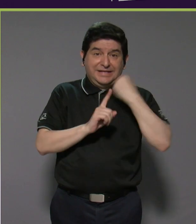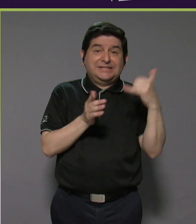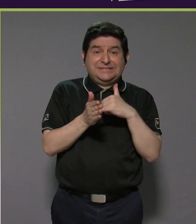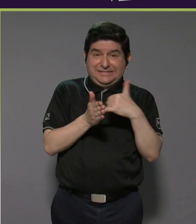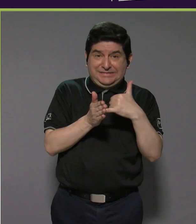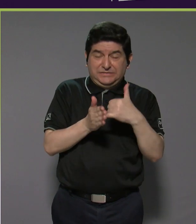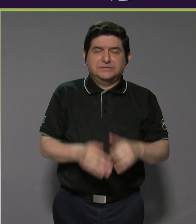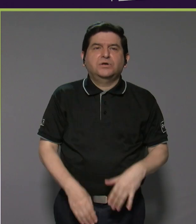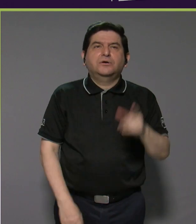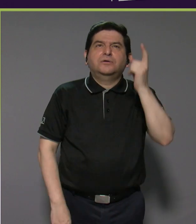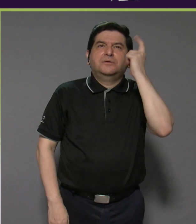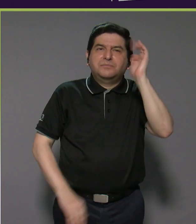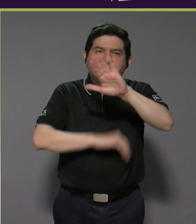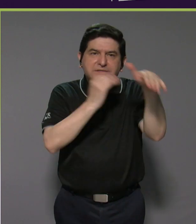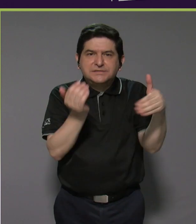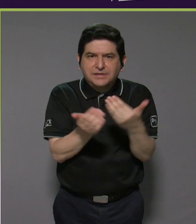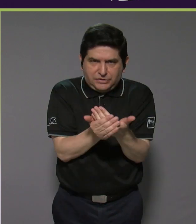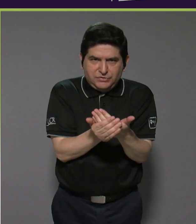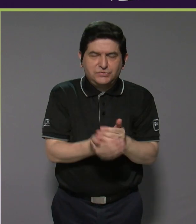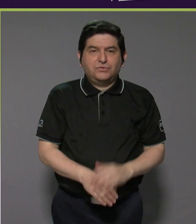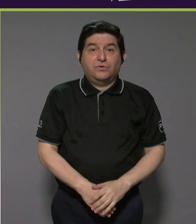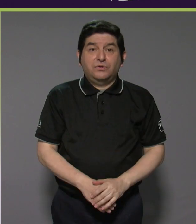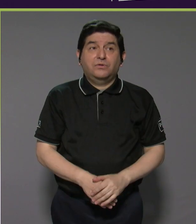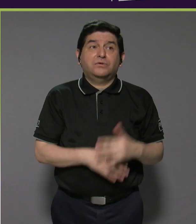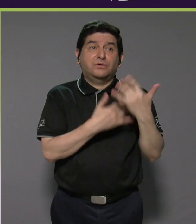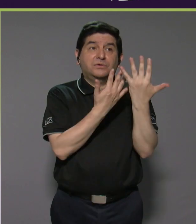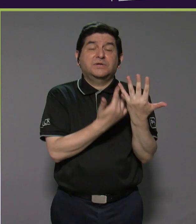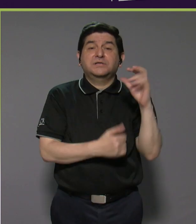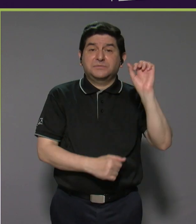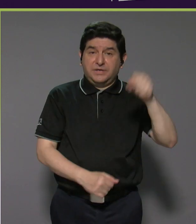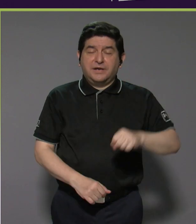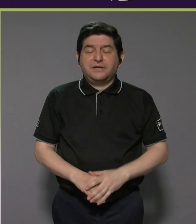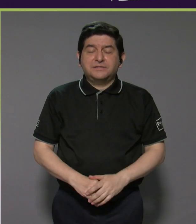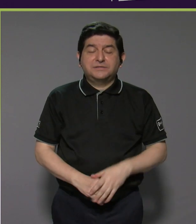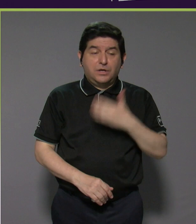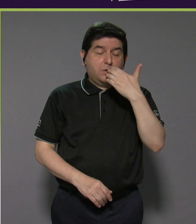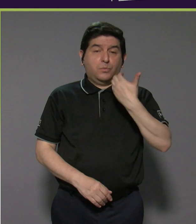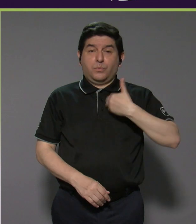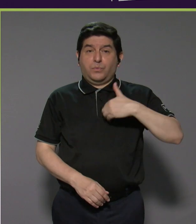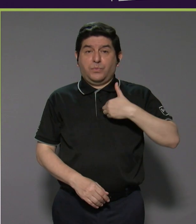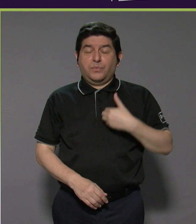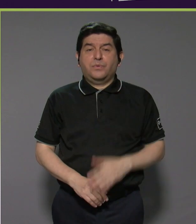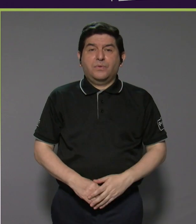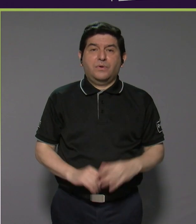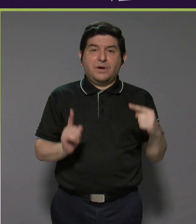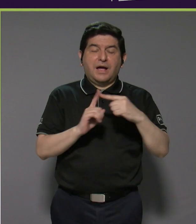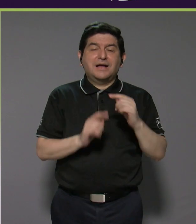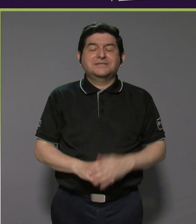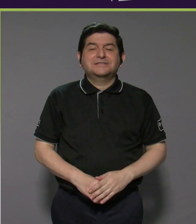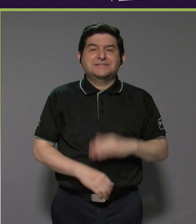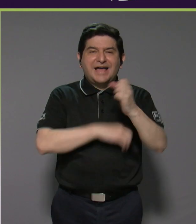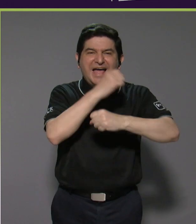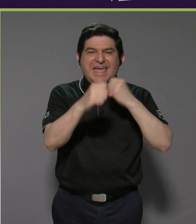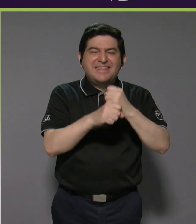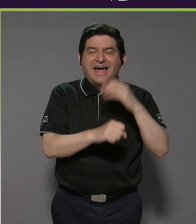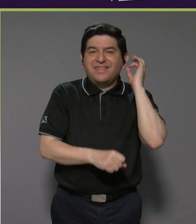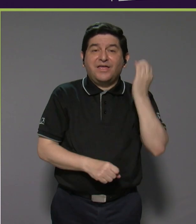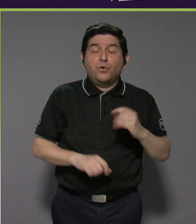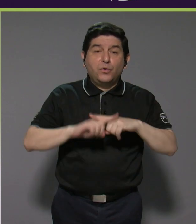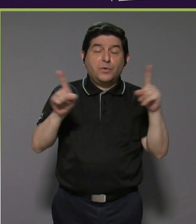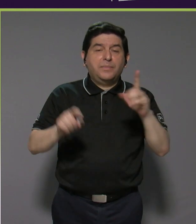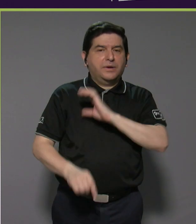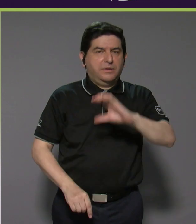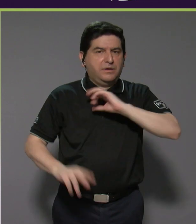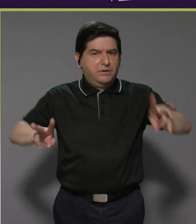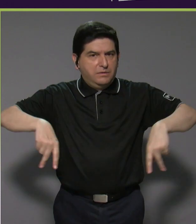pues tenemos que pensar que todas y todos, esperemos que sí, porque es un privilegio llegar a la edad de oro, pero tenemos que llegar con una